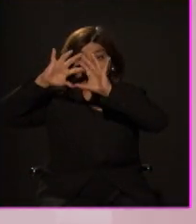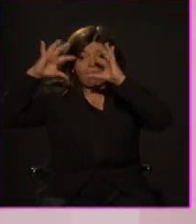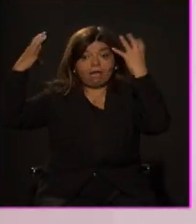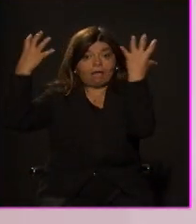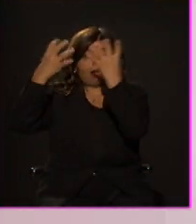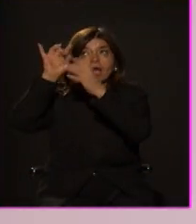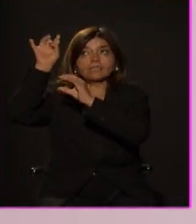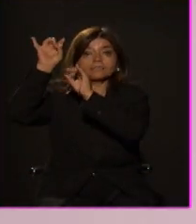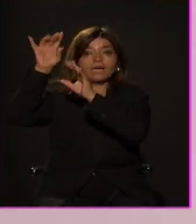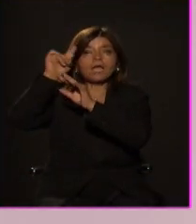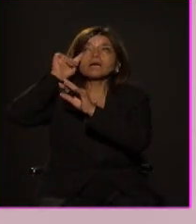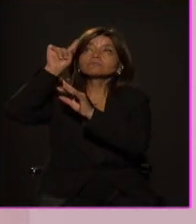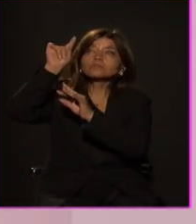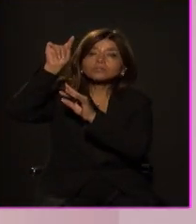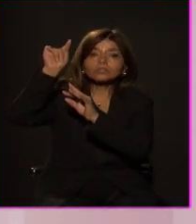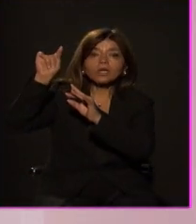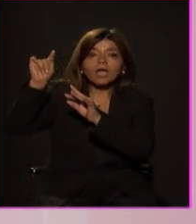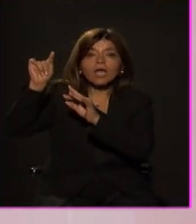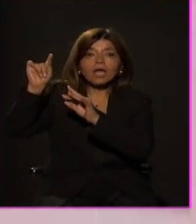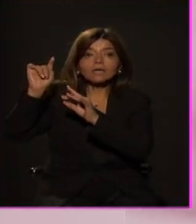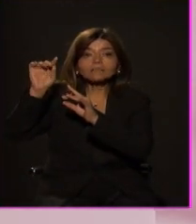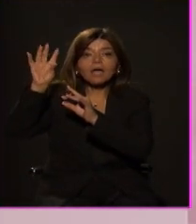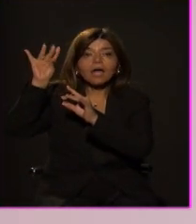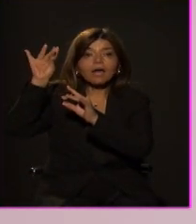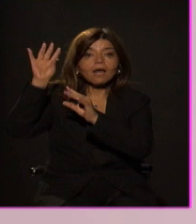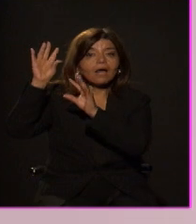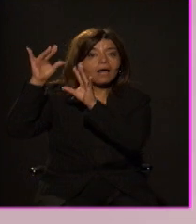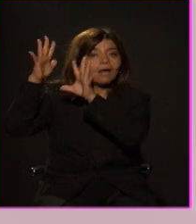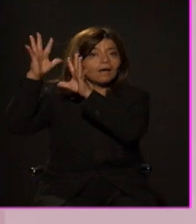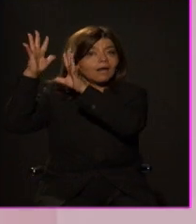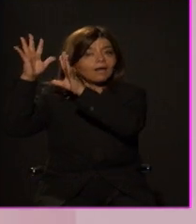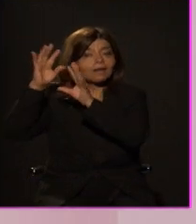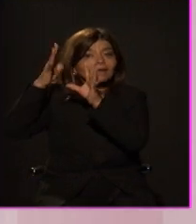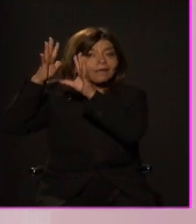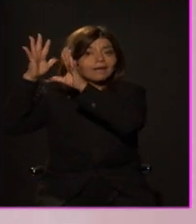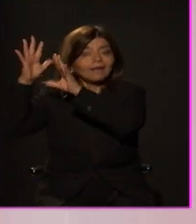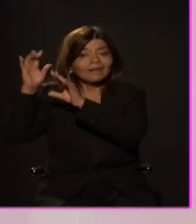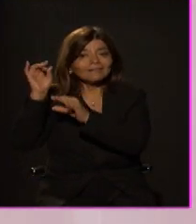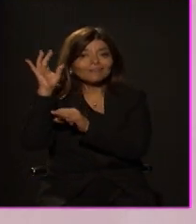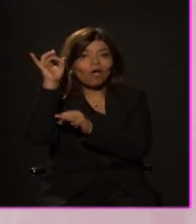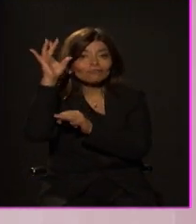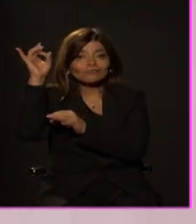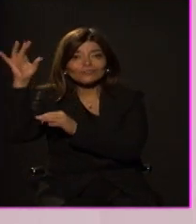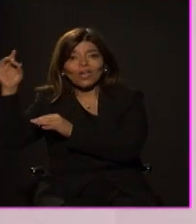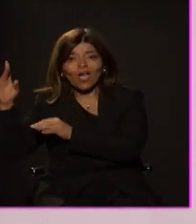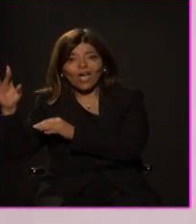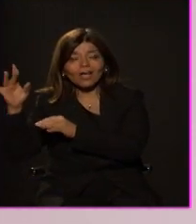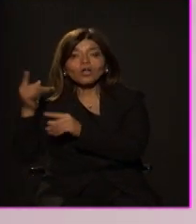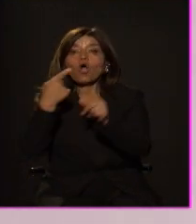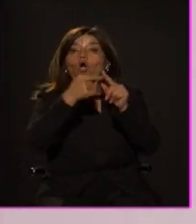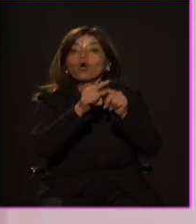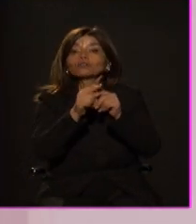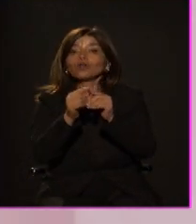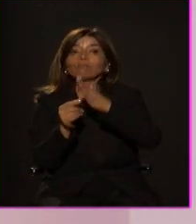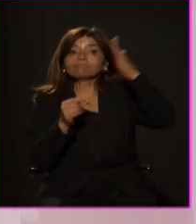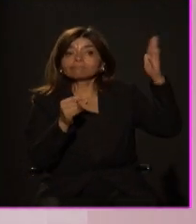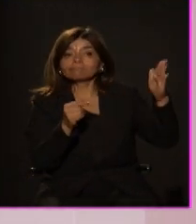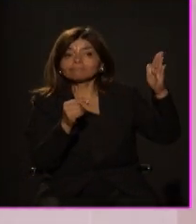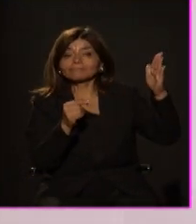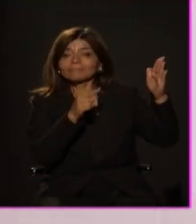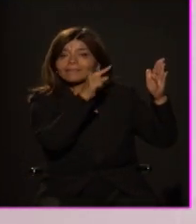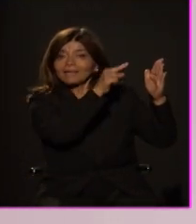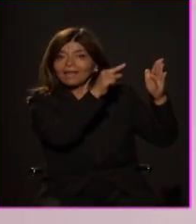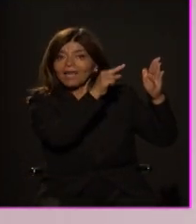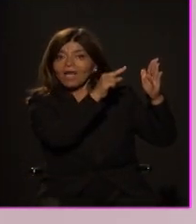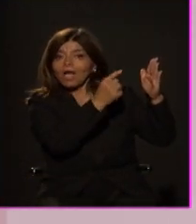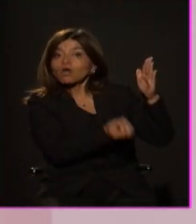donde ven algunos puntitos destacados ahí que están cambiando su brillo. Esas son estrellas que están pulsando. En otras galaxias, como la derecha, pueden ver cómo aparece una